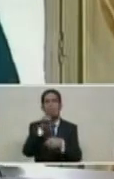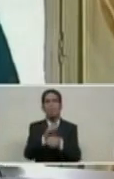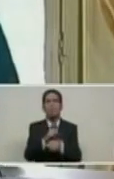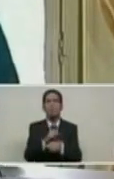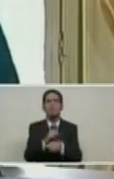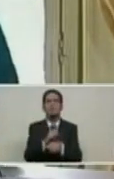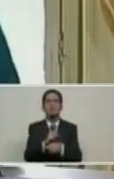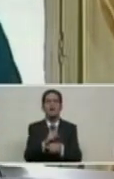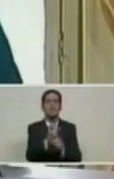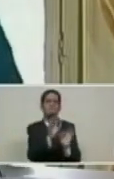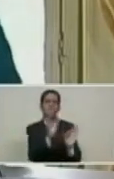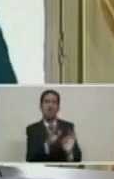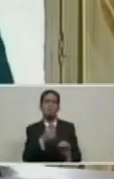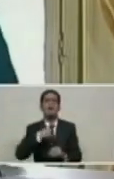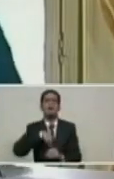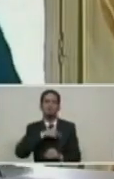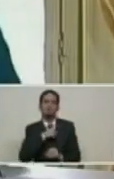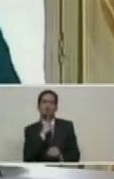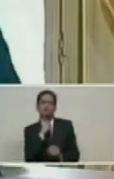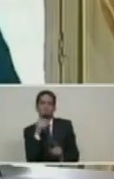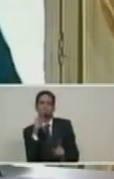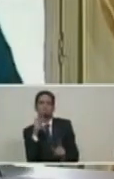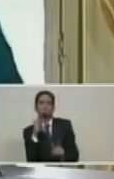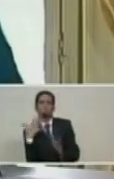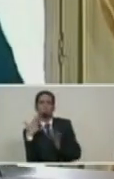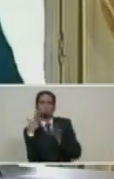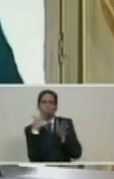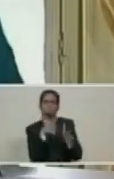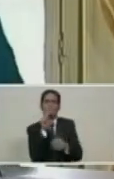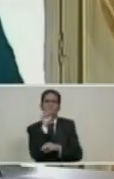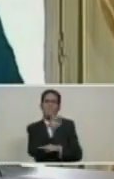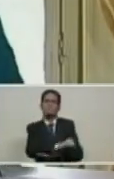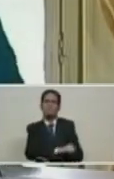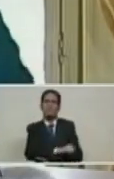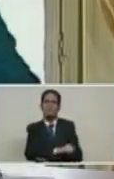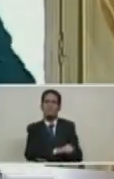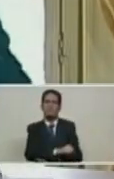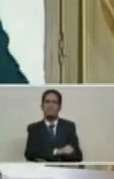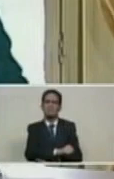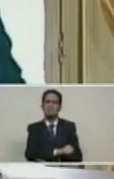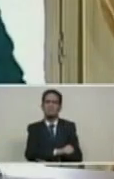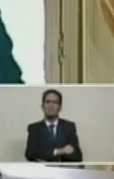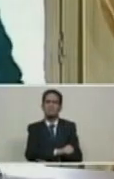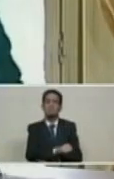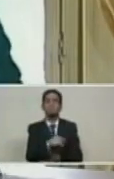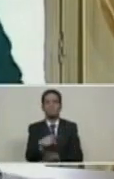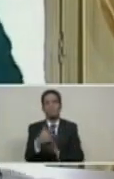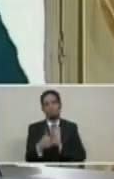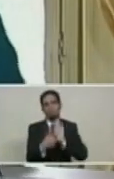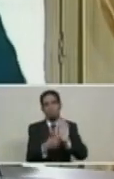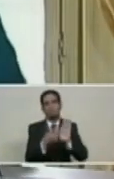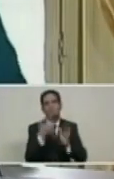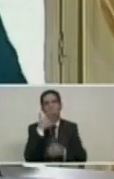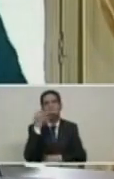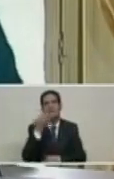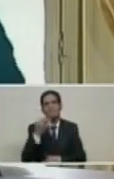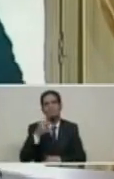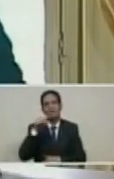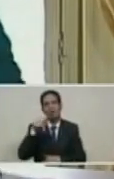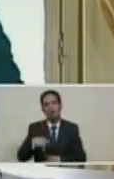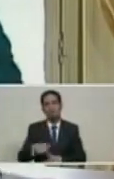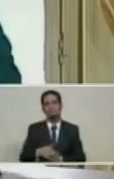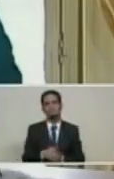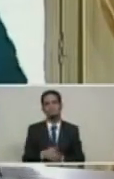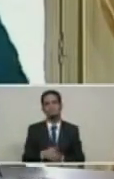nosotros la hemos contrarrestado y la hemos derrotado es con esta verdad que hoy hemos visto, con